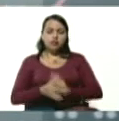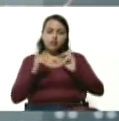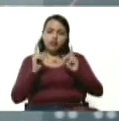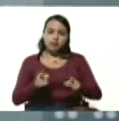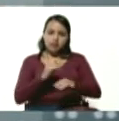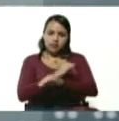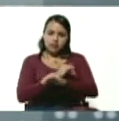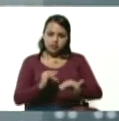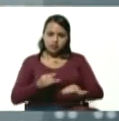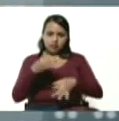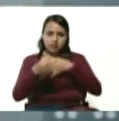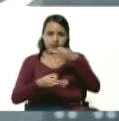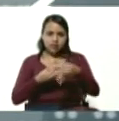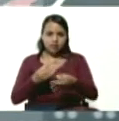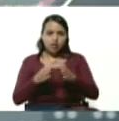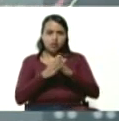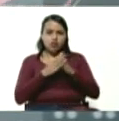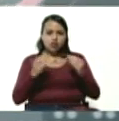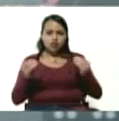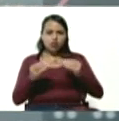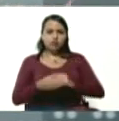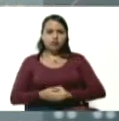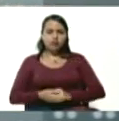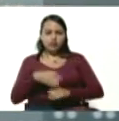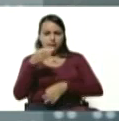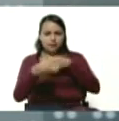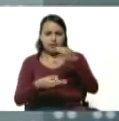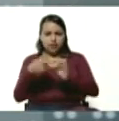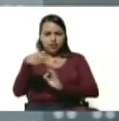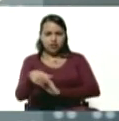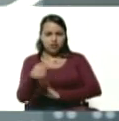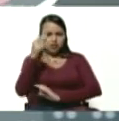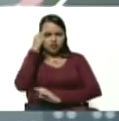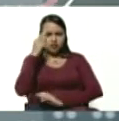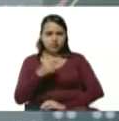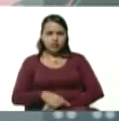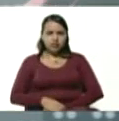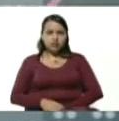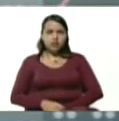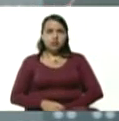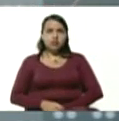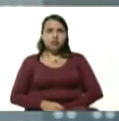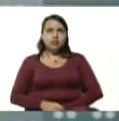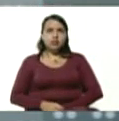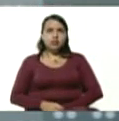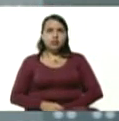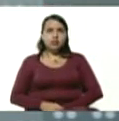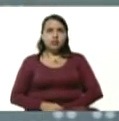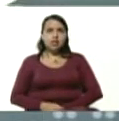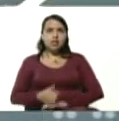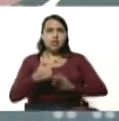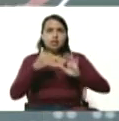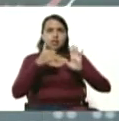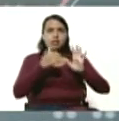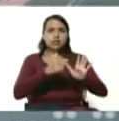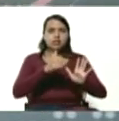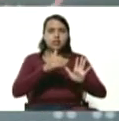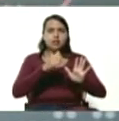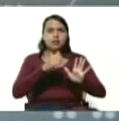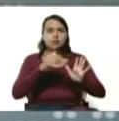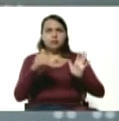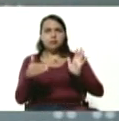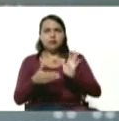que de todos los casos que han costado el día de hoy 3.375 de 5 casos de casos importados